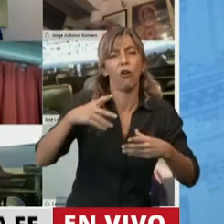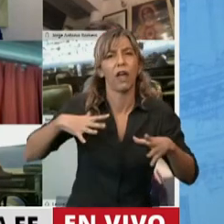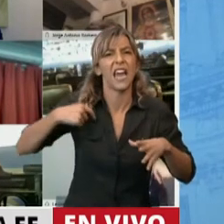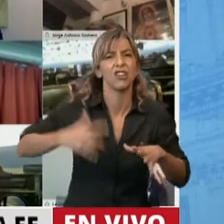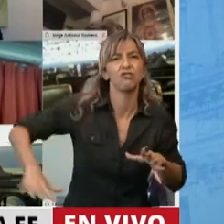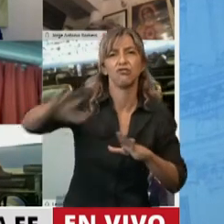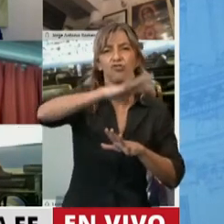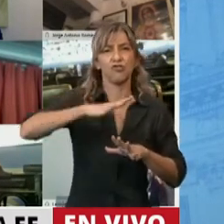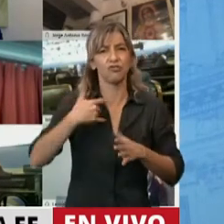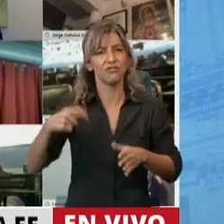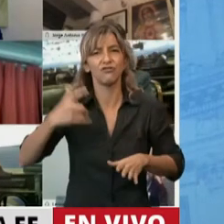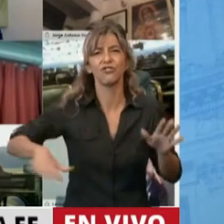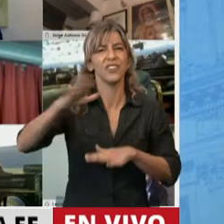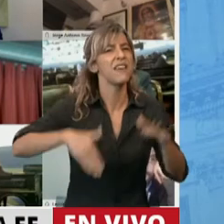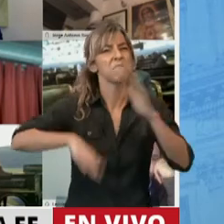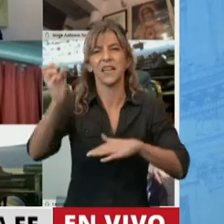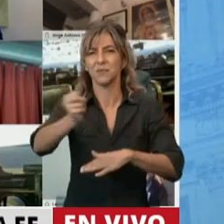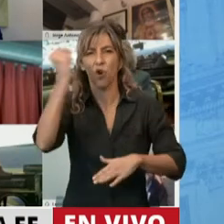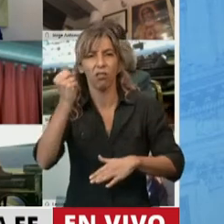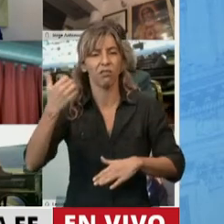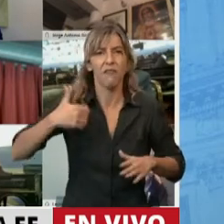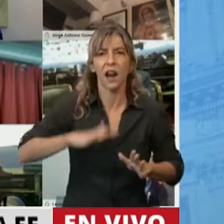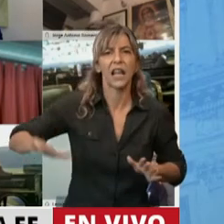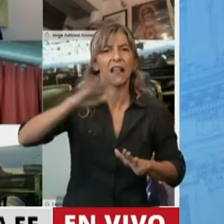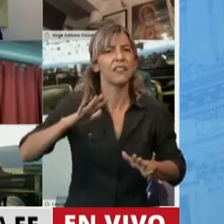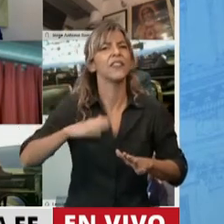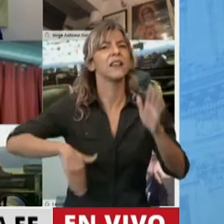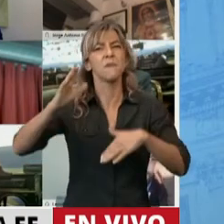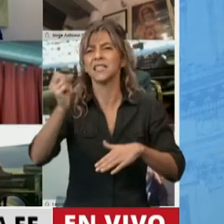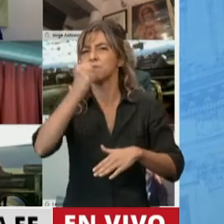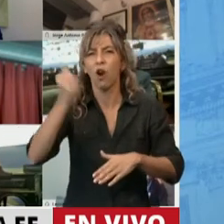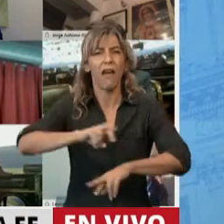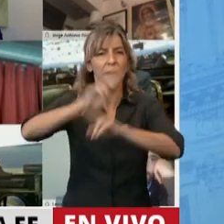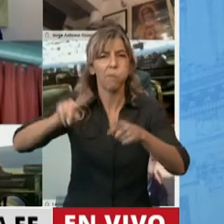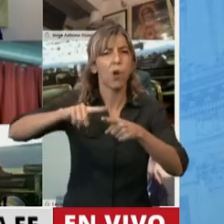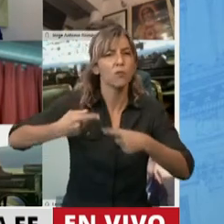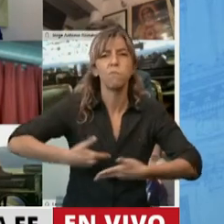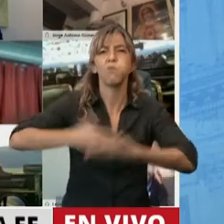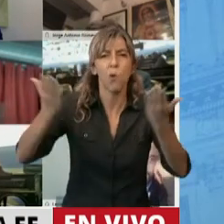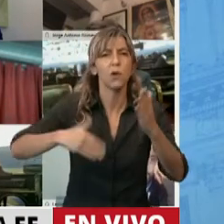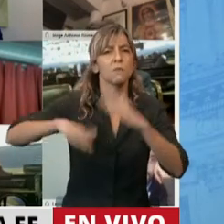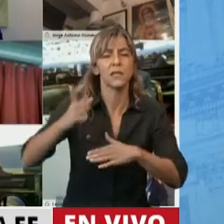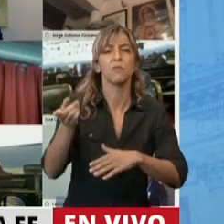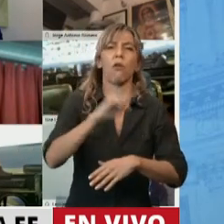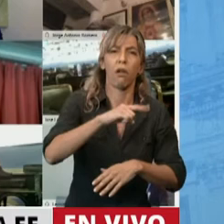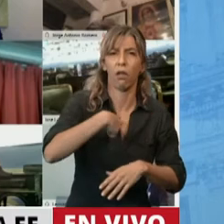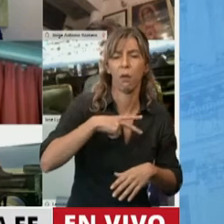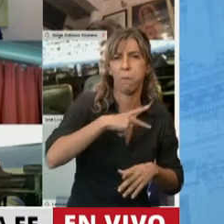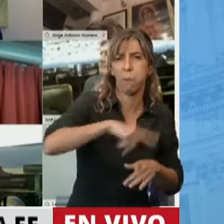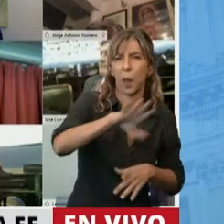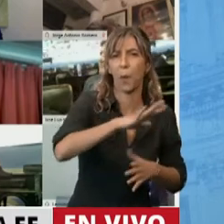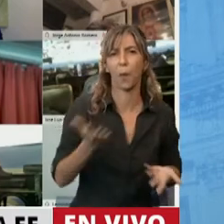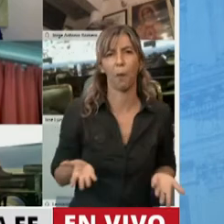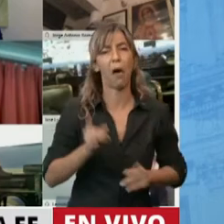nación está fundada en valores y estratégicas públicas. Y algunos del otro lado que creen que toda esta problemática